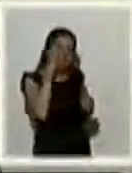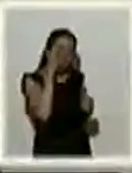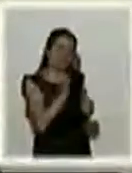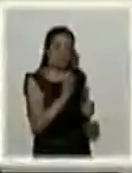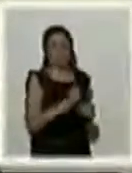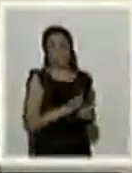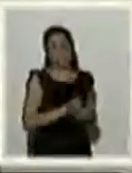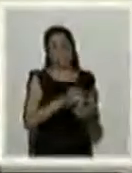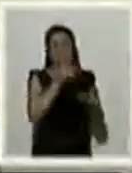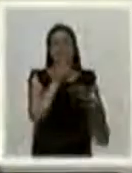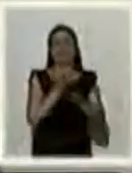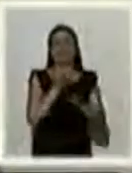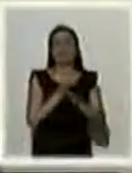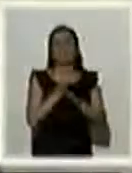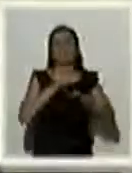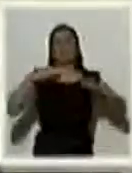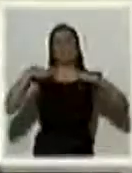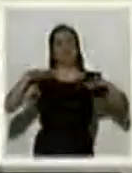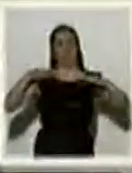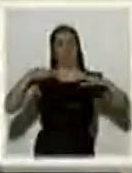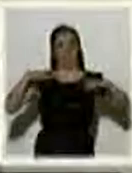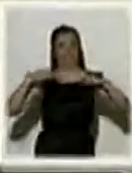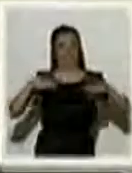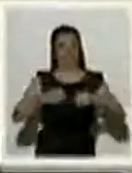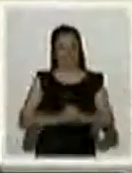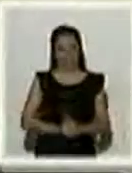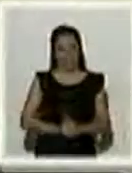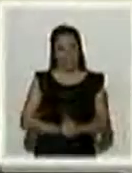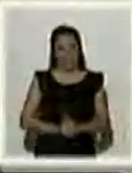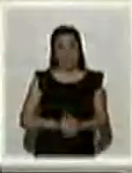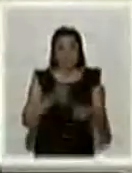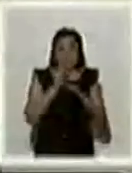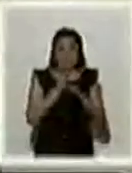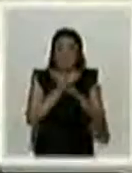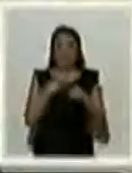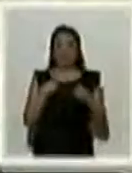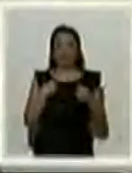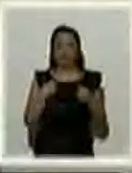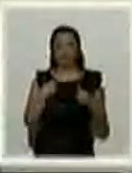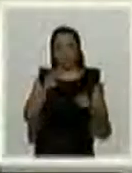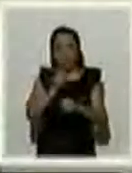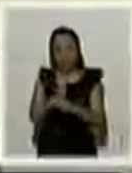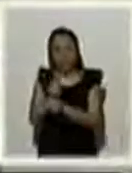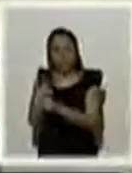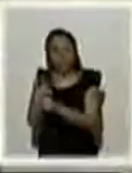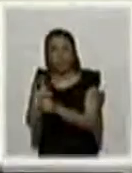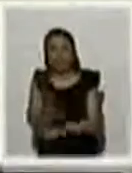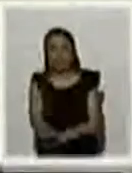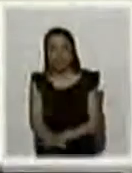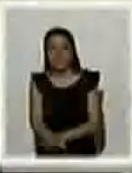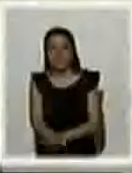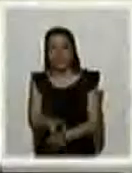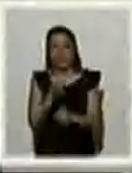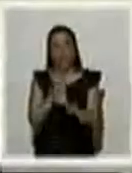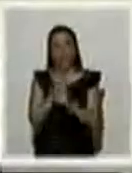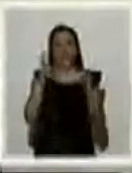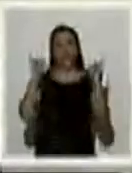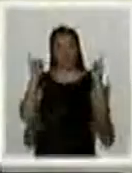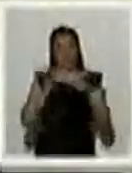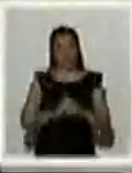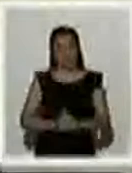la contención de esos niños, de esos jóvenes. Entonces, yo le digo que hay que